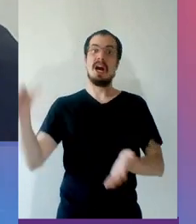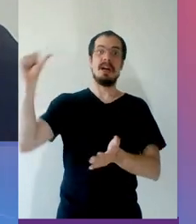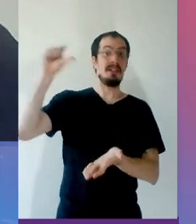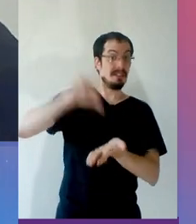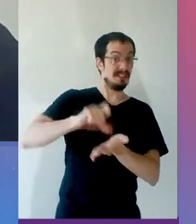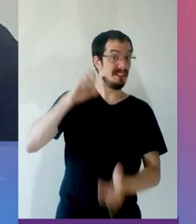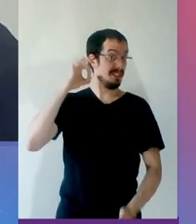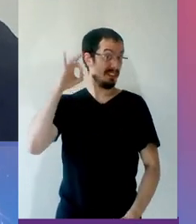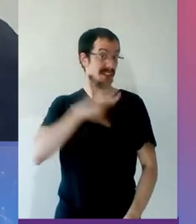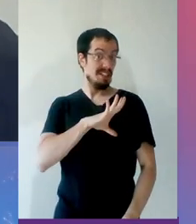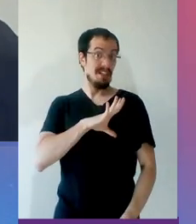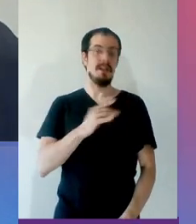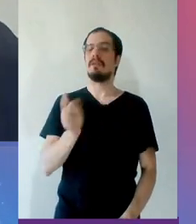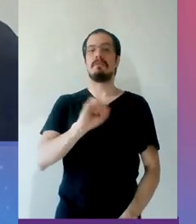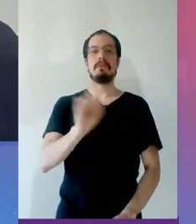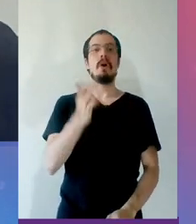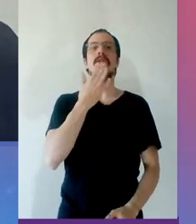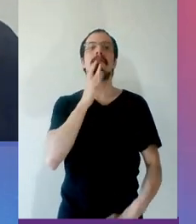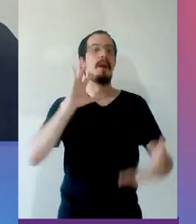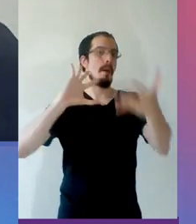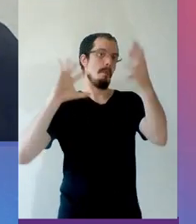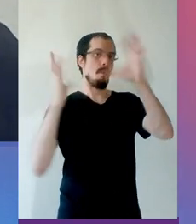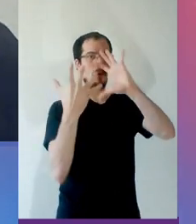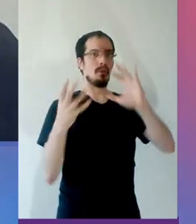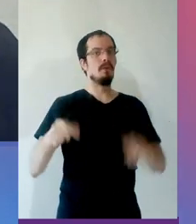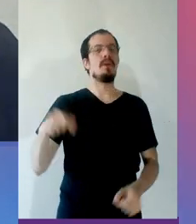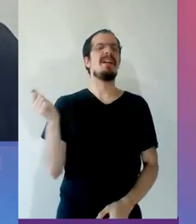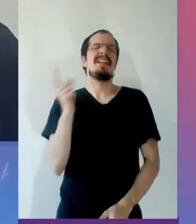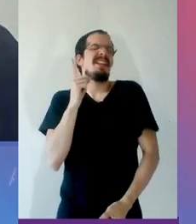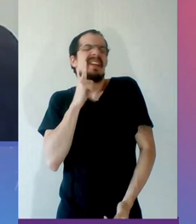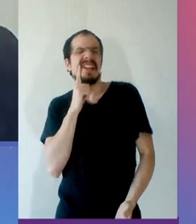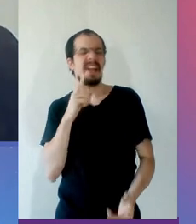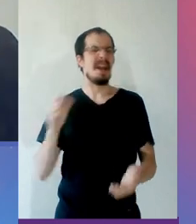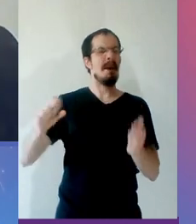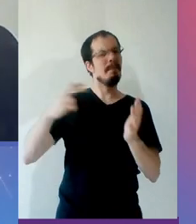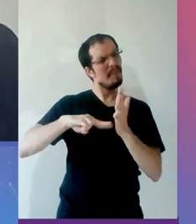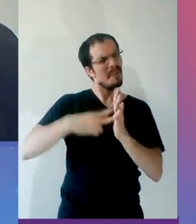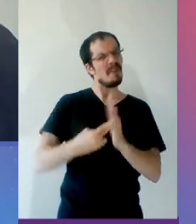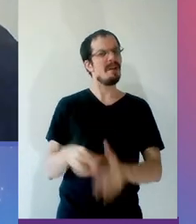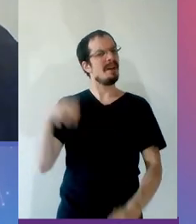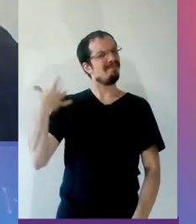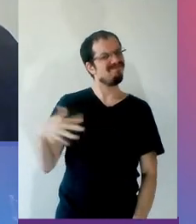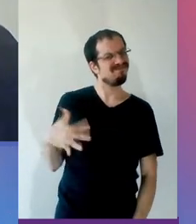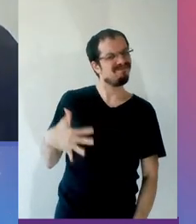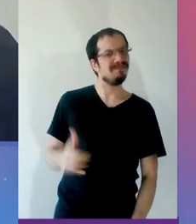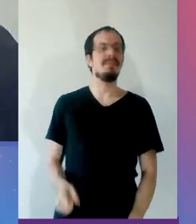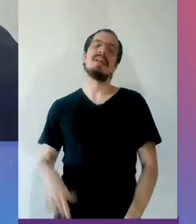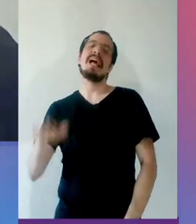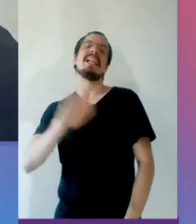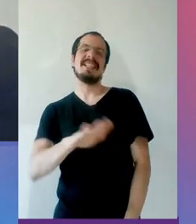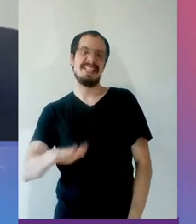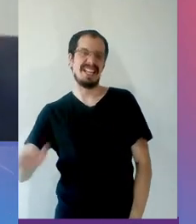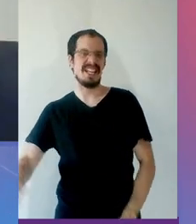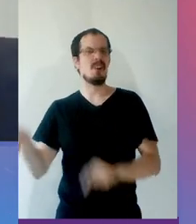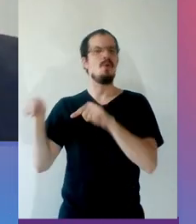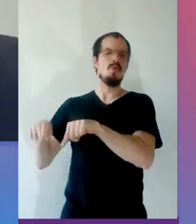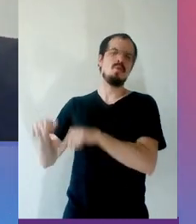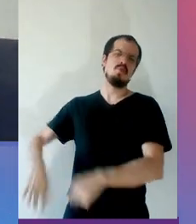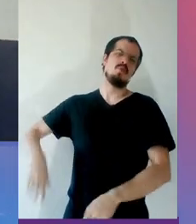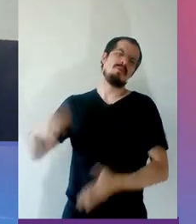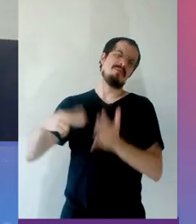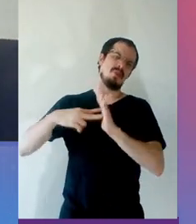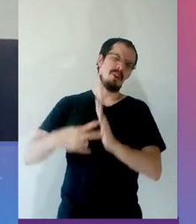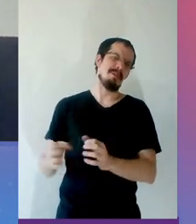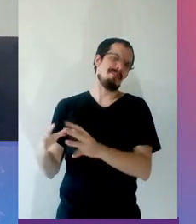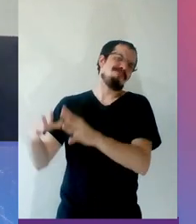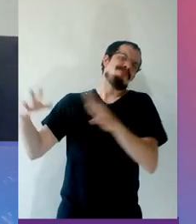nivel internacional. Y quienes fueron los más vulnerados, o uno de los más vulnerados, fueron los niños, las niñas, los adolescentes, y